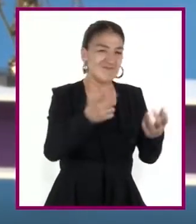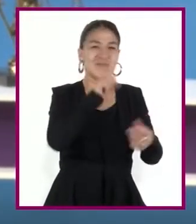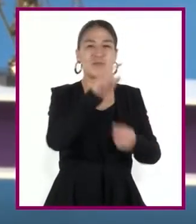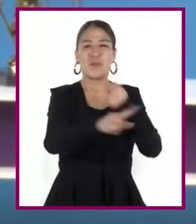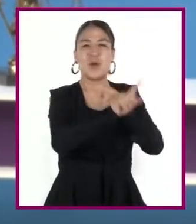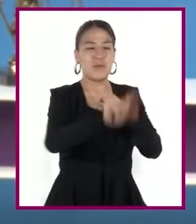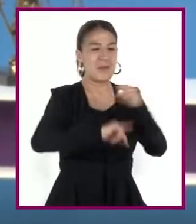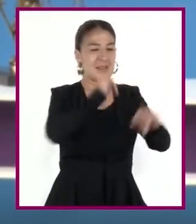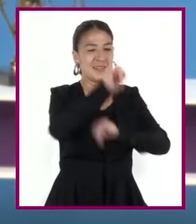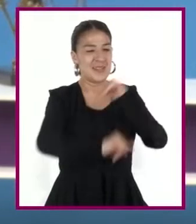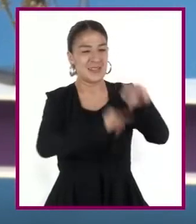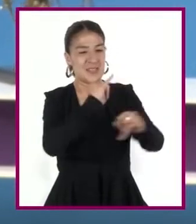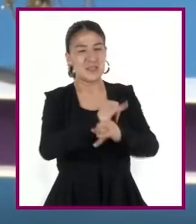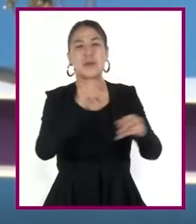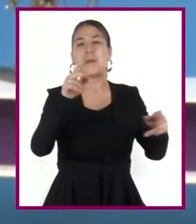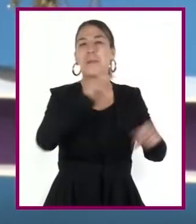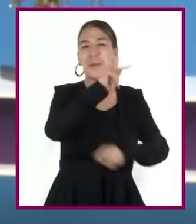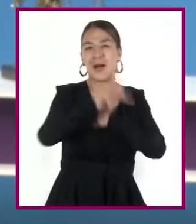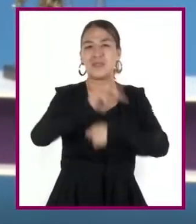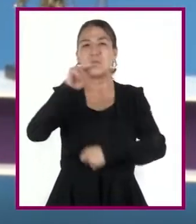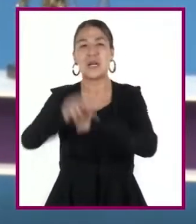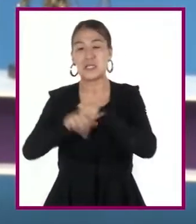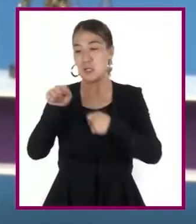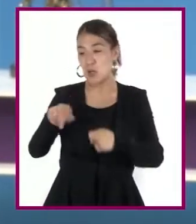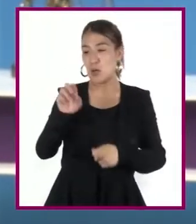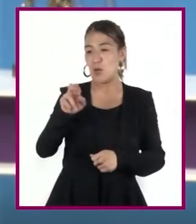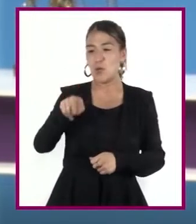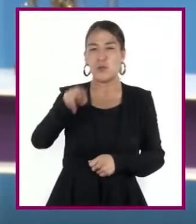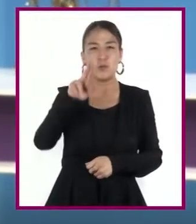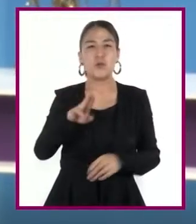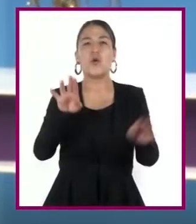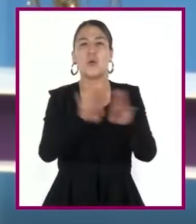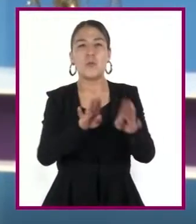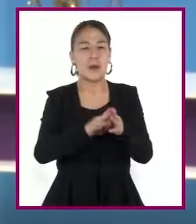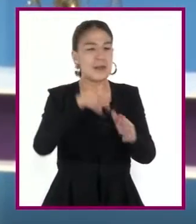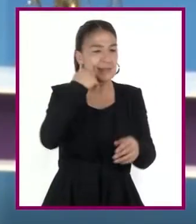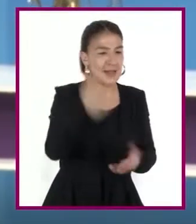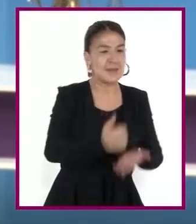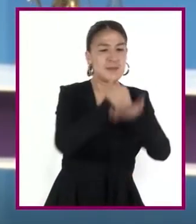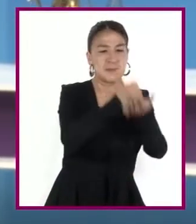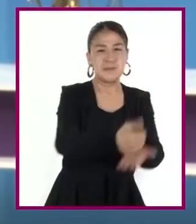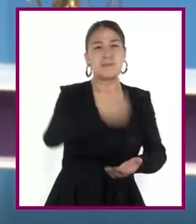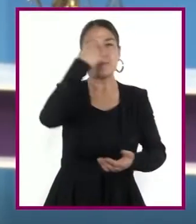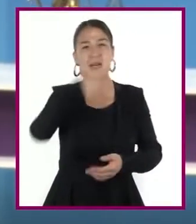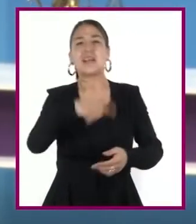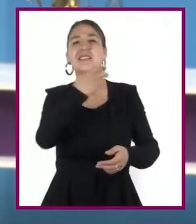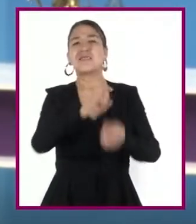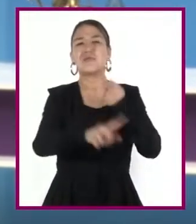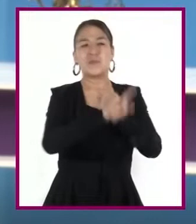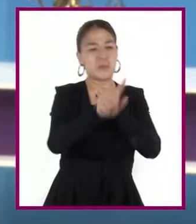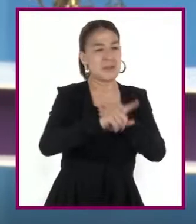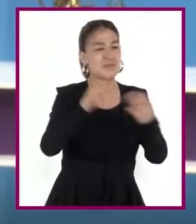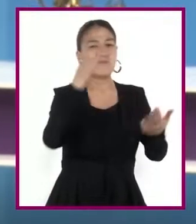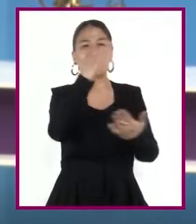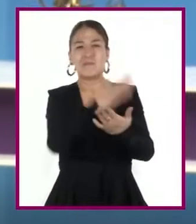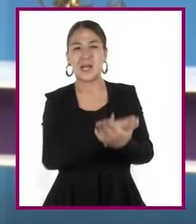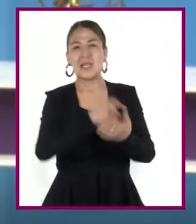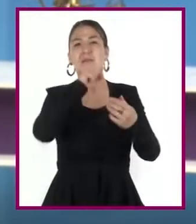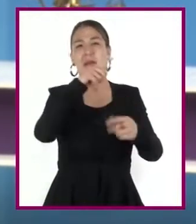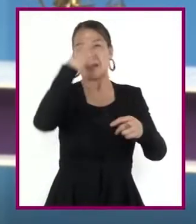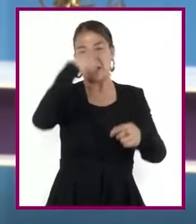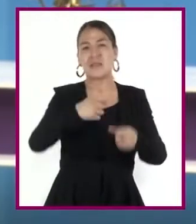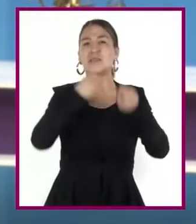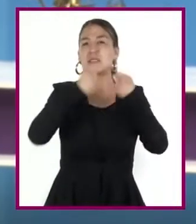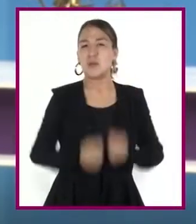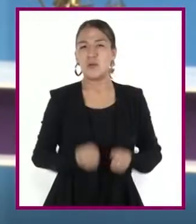entre las naciones, la ONU influye para poner de acuerdo a las partes implicadas en la seguridad. Exige crear no solo